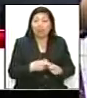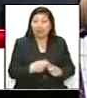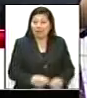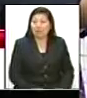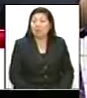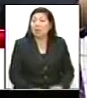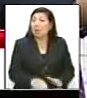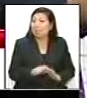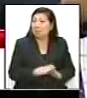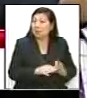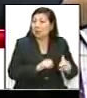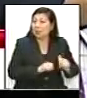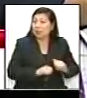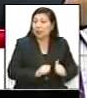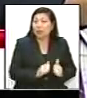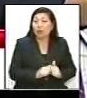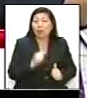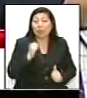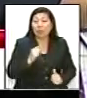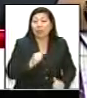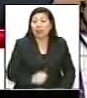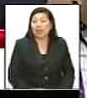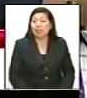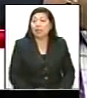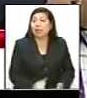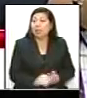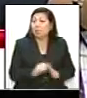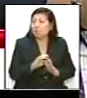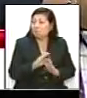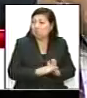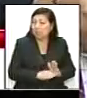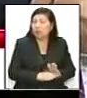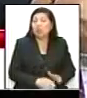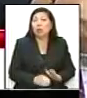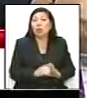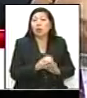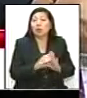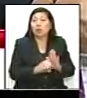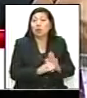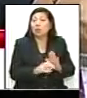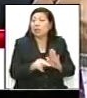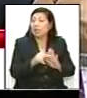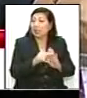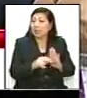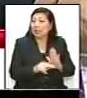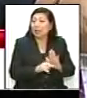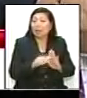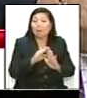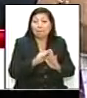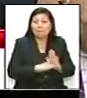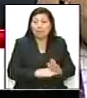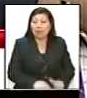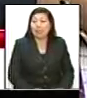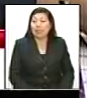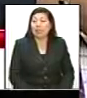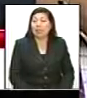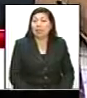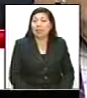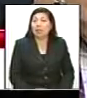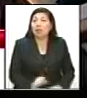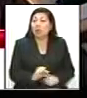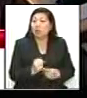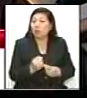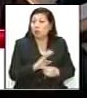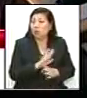que menos afecta los derechos, la que menos afecta la constitucionalidad de la norma, la que menos afecta a la sociedad